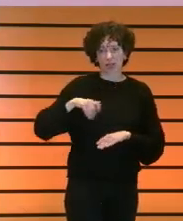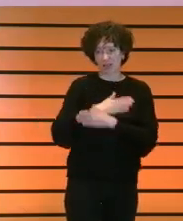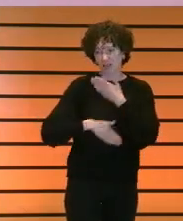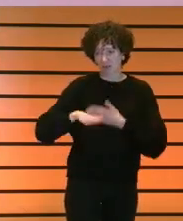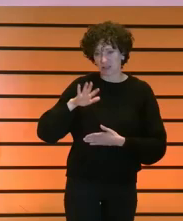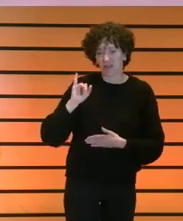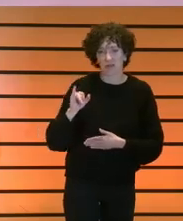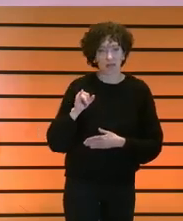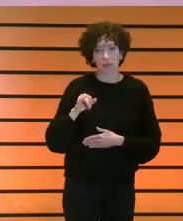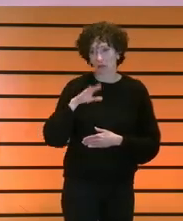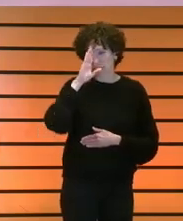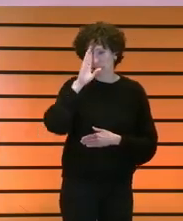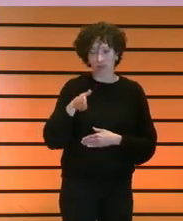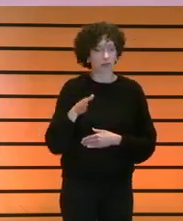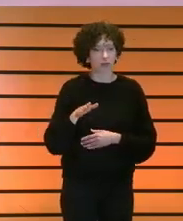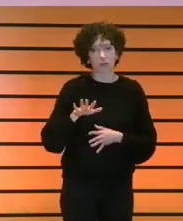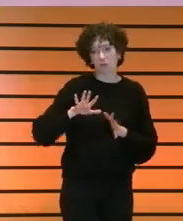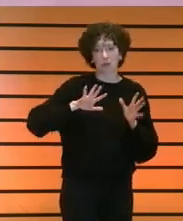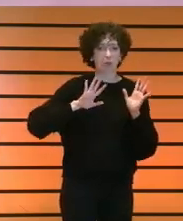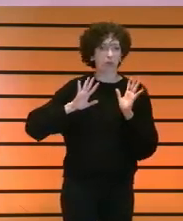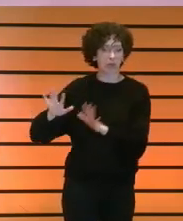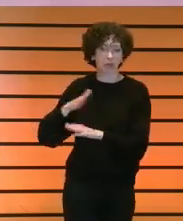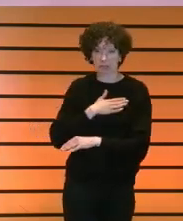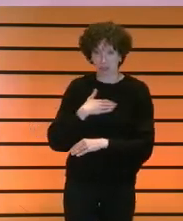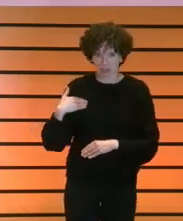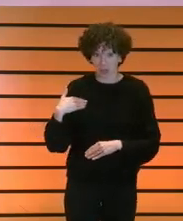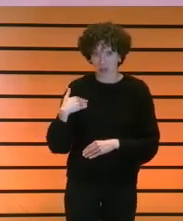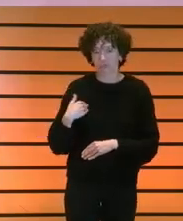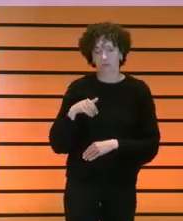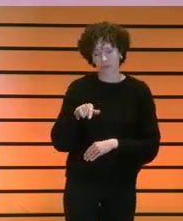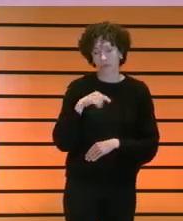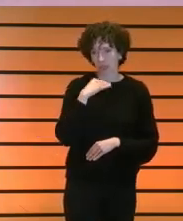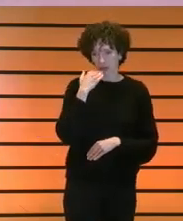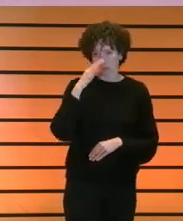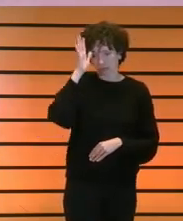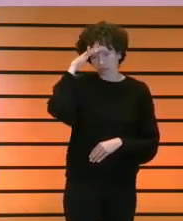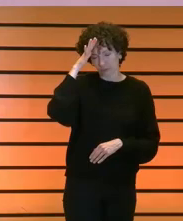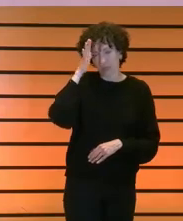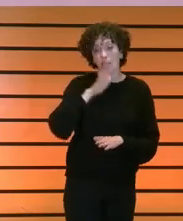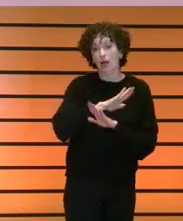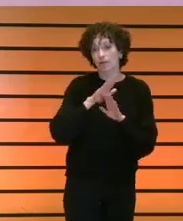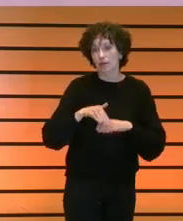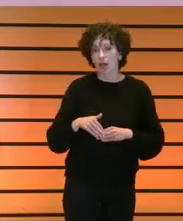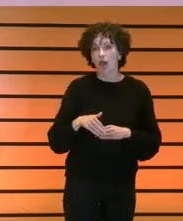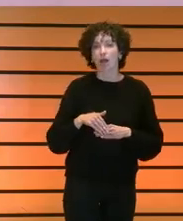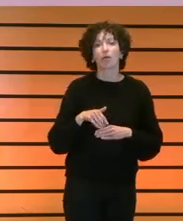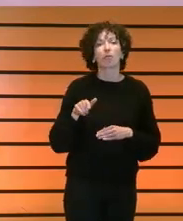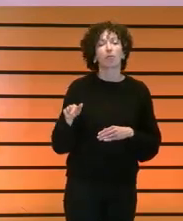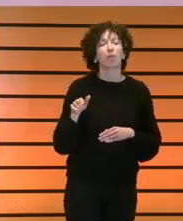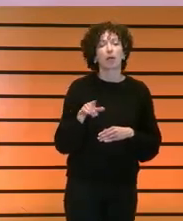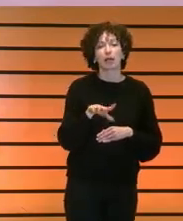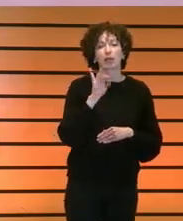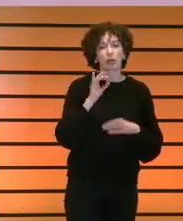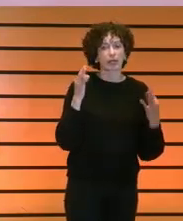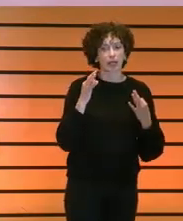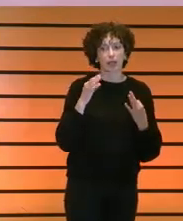directamente pues, dejadas en la cuneta de la historia, algo tan, tan brutal como eso, ¿no? Pues se decidió que todas esas